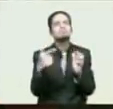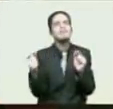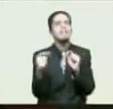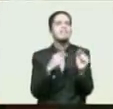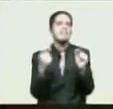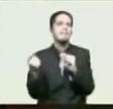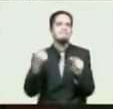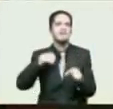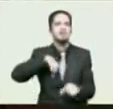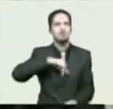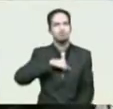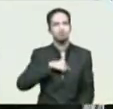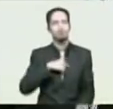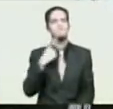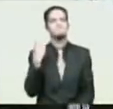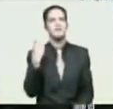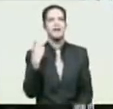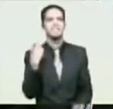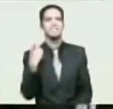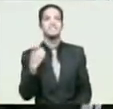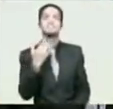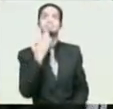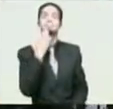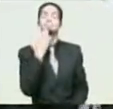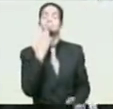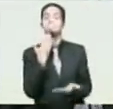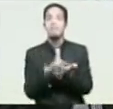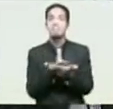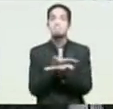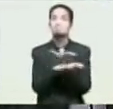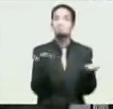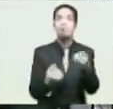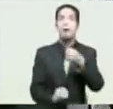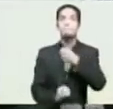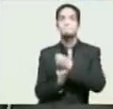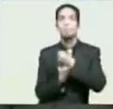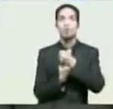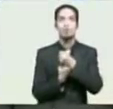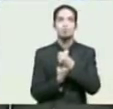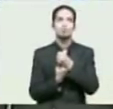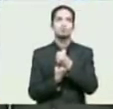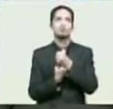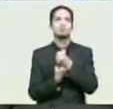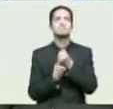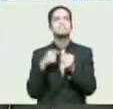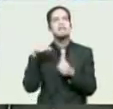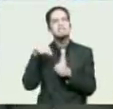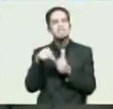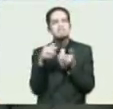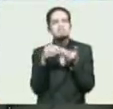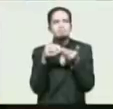nosotros tenemos que dar, y para lo que pedimos apoyo. De aquí